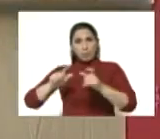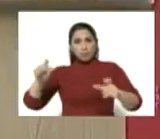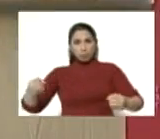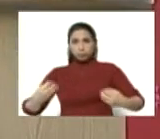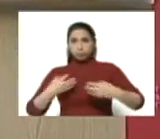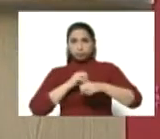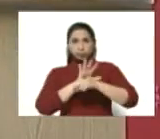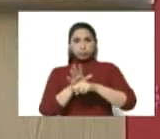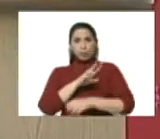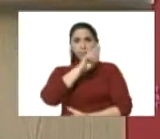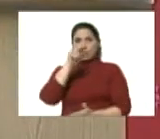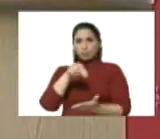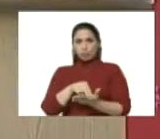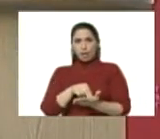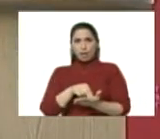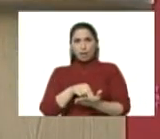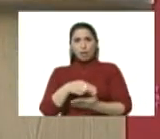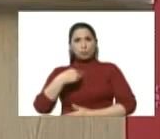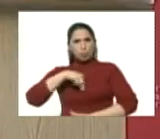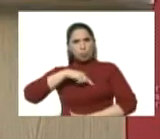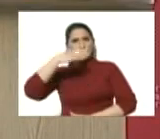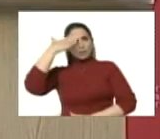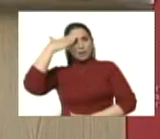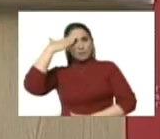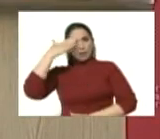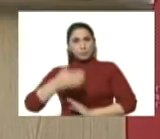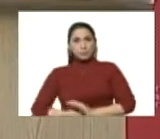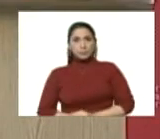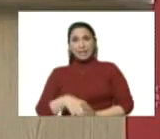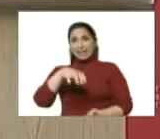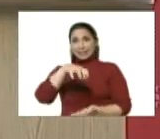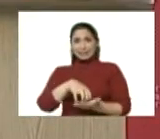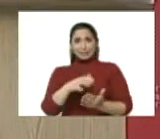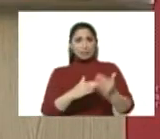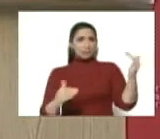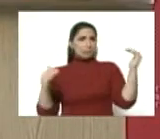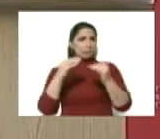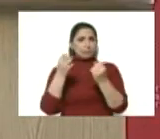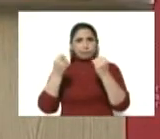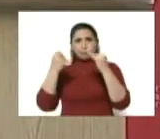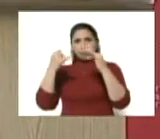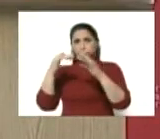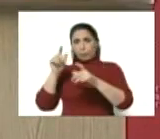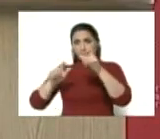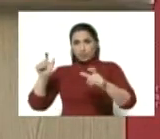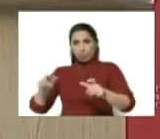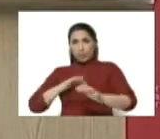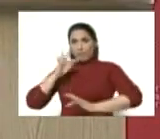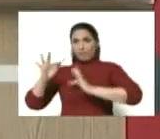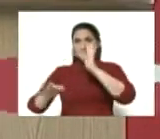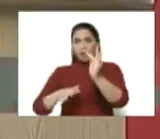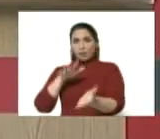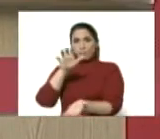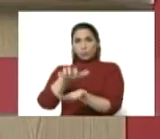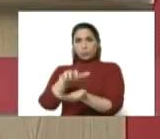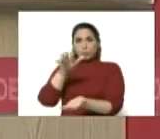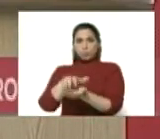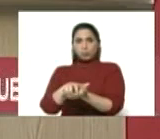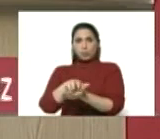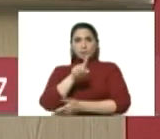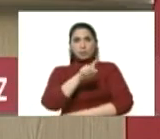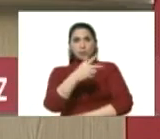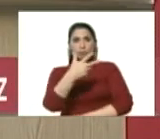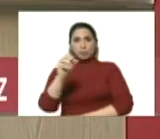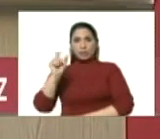nivel nacional, sabemos que el estado con mayor cantidad de casos es el estado Nueva Esparta con